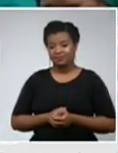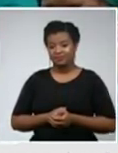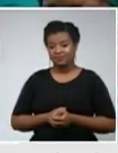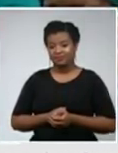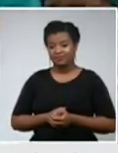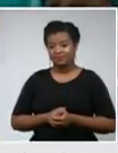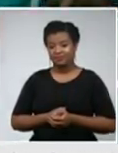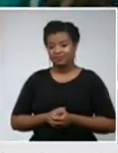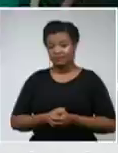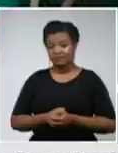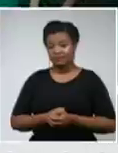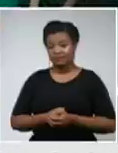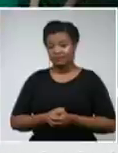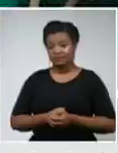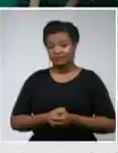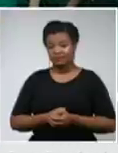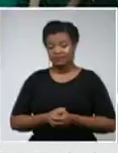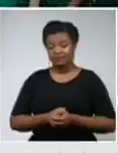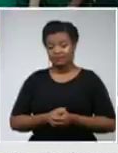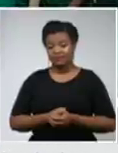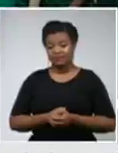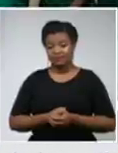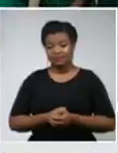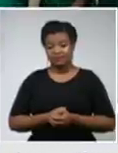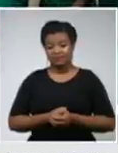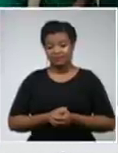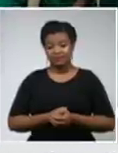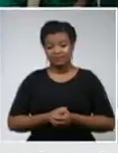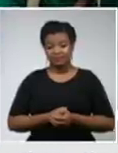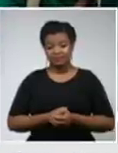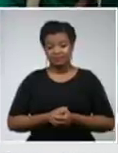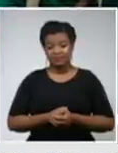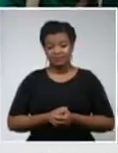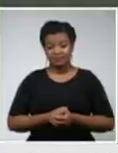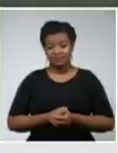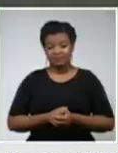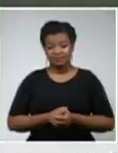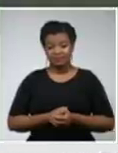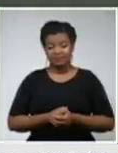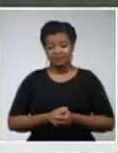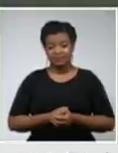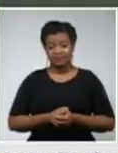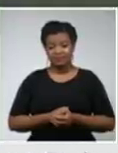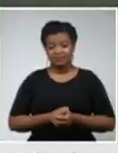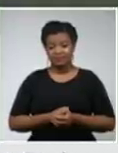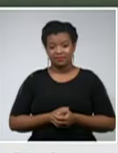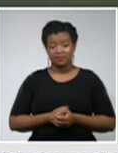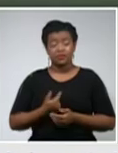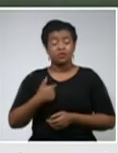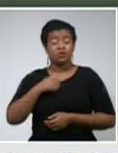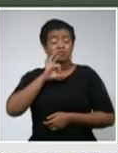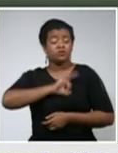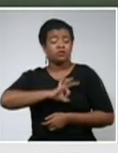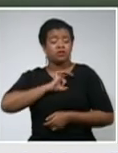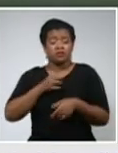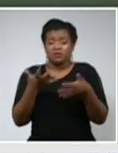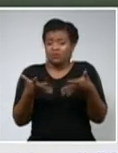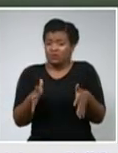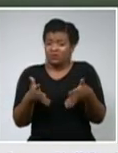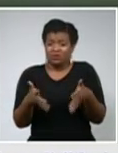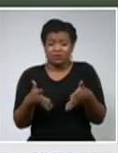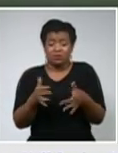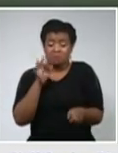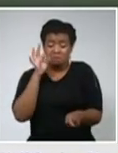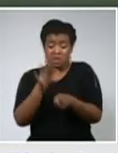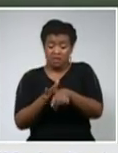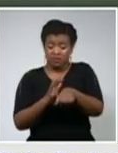el viento cuando la acaricia, una flor destino enamorado. Sentí temor desde el primer momento,